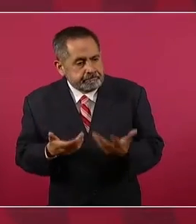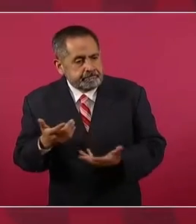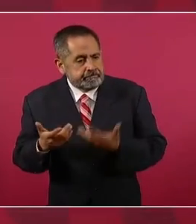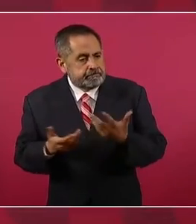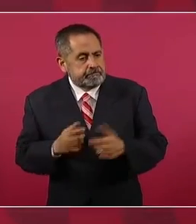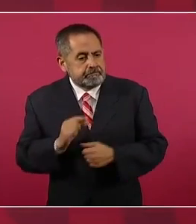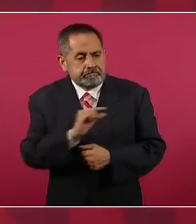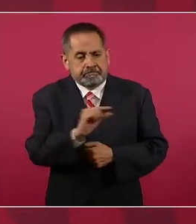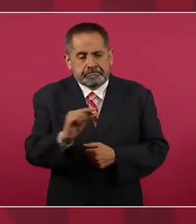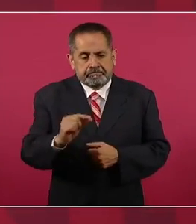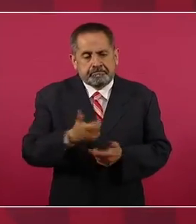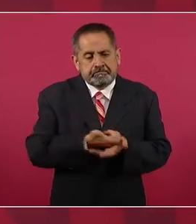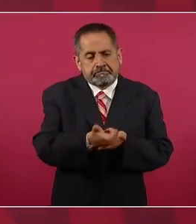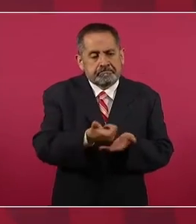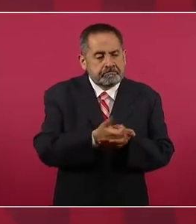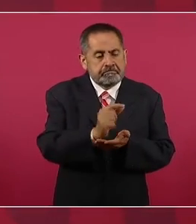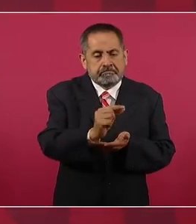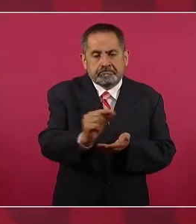hay